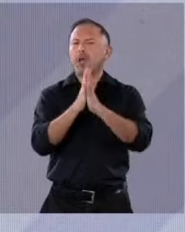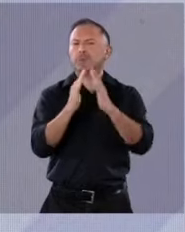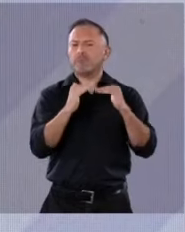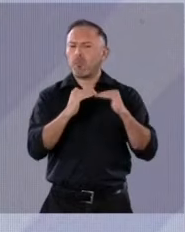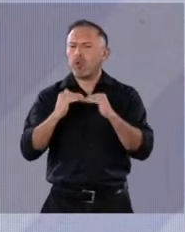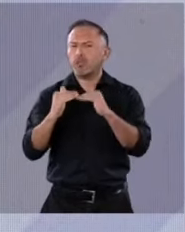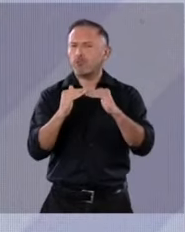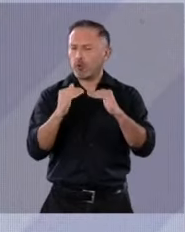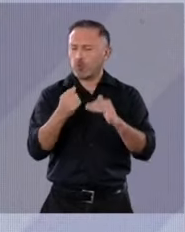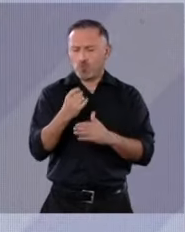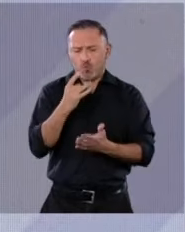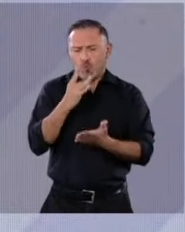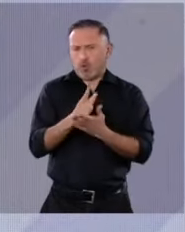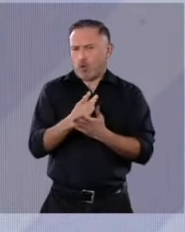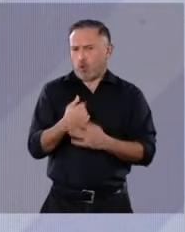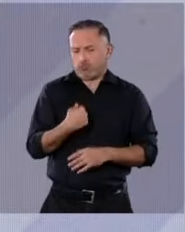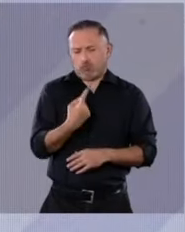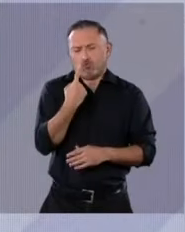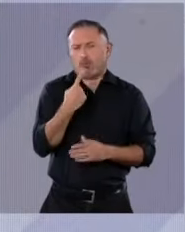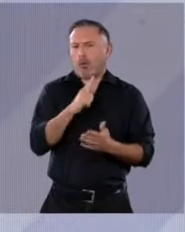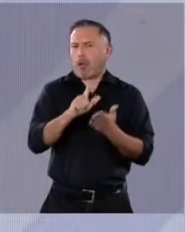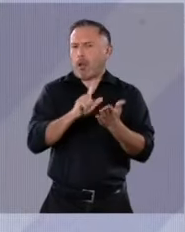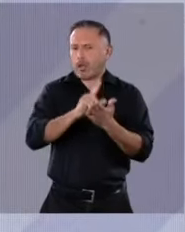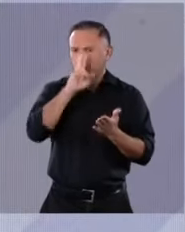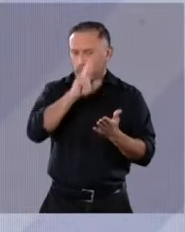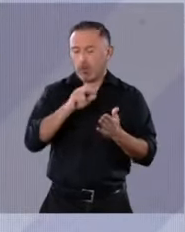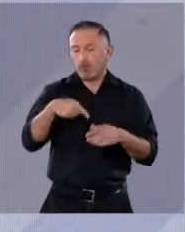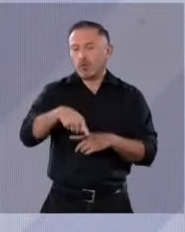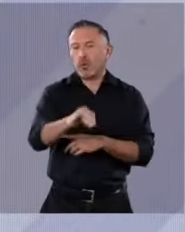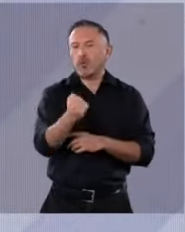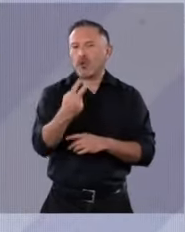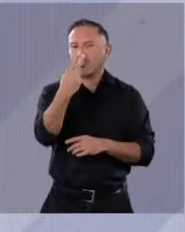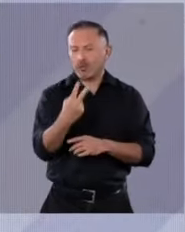la ley. Este 2 de junio, elige feliz. Vota por lo que crees.